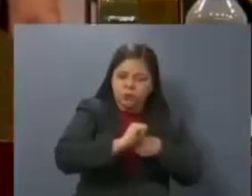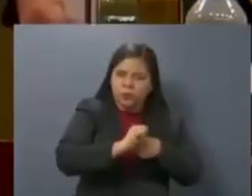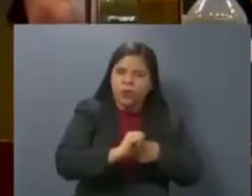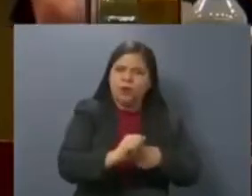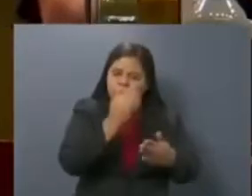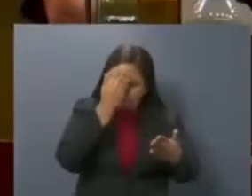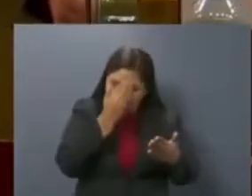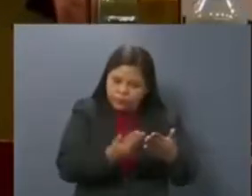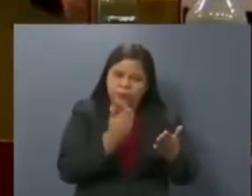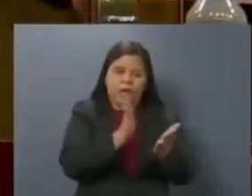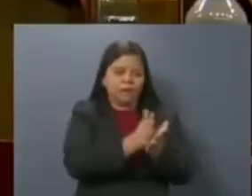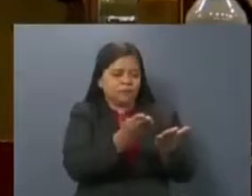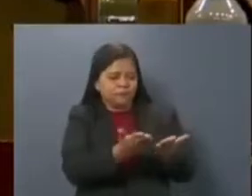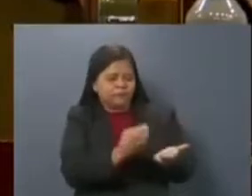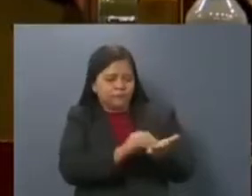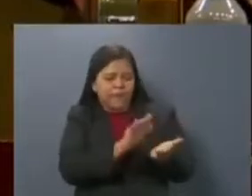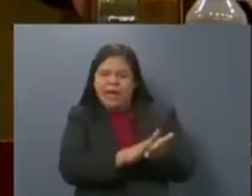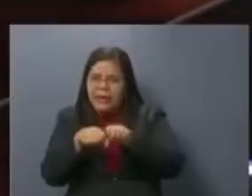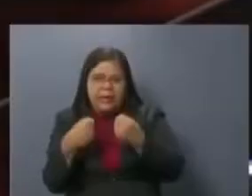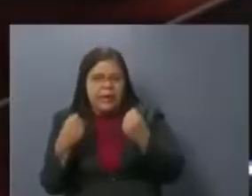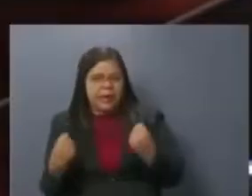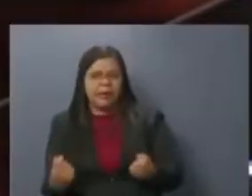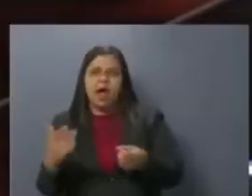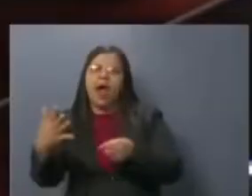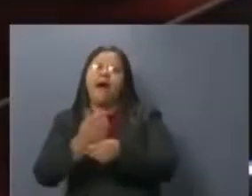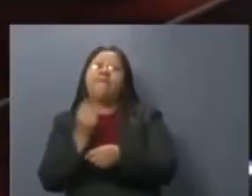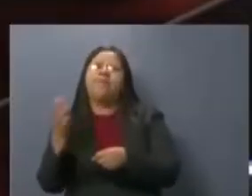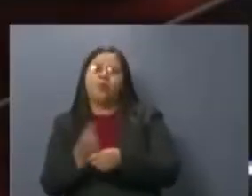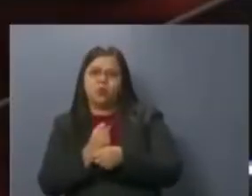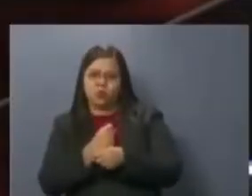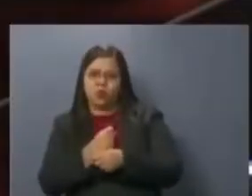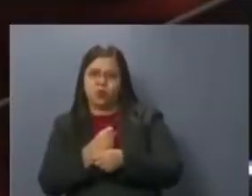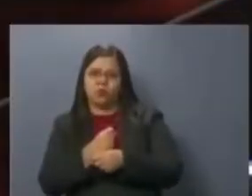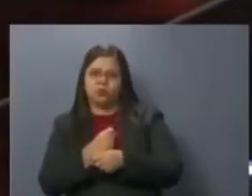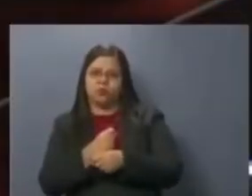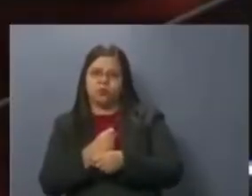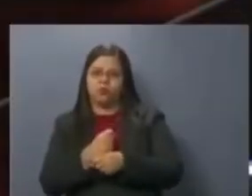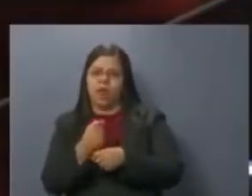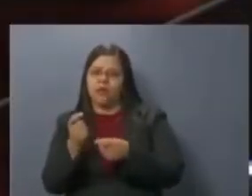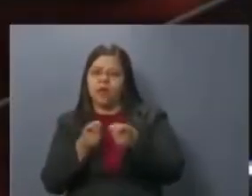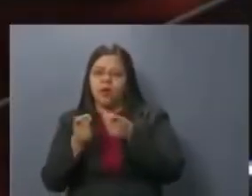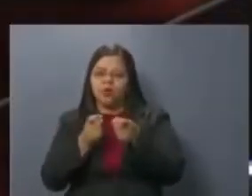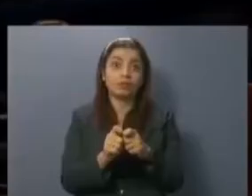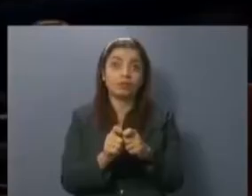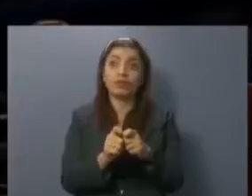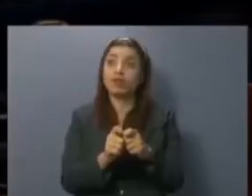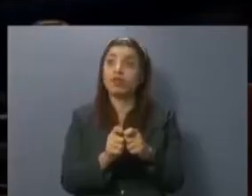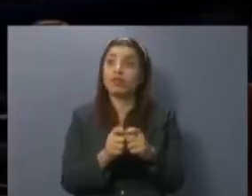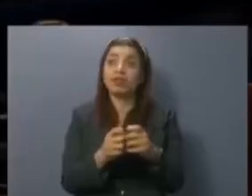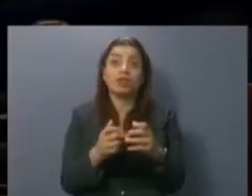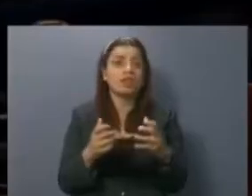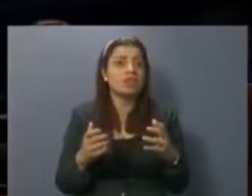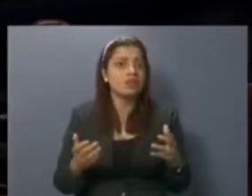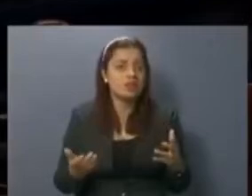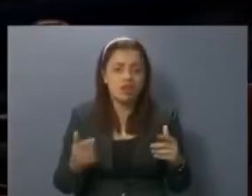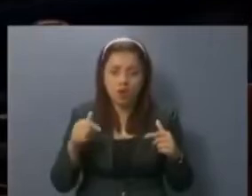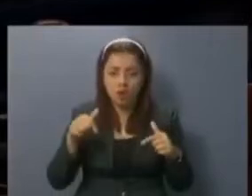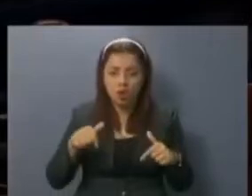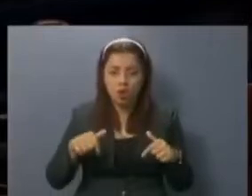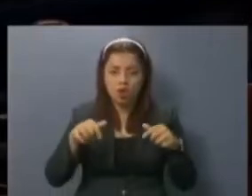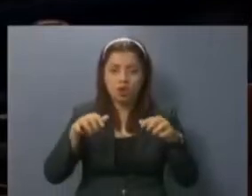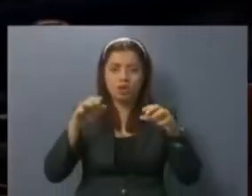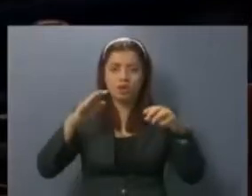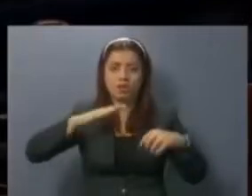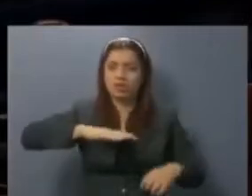requería el registro, una versión pública del personal contratado por cada grupo parlamentario en el periodo 2018-2021 y